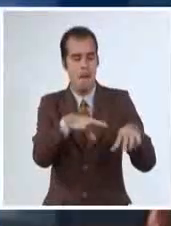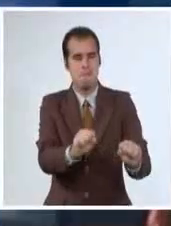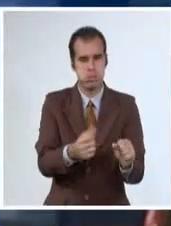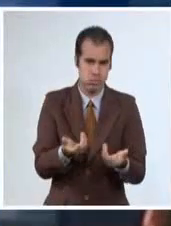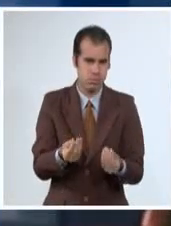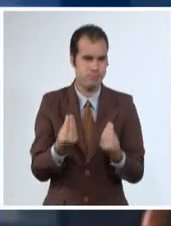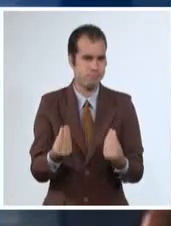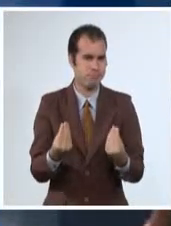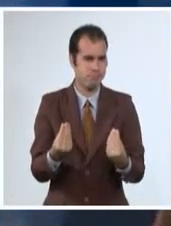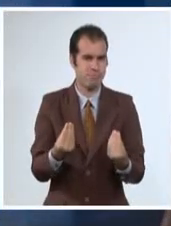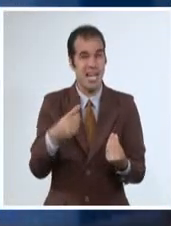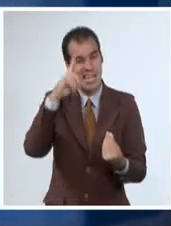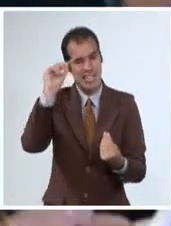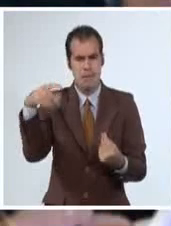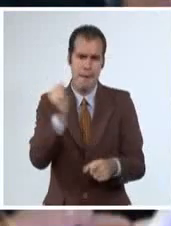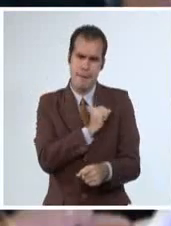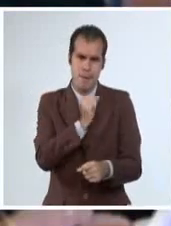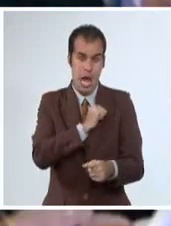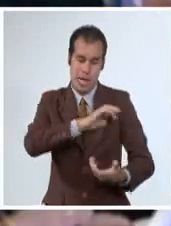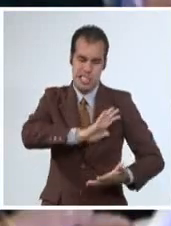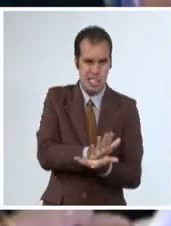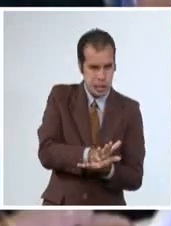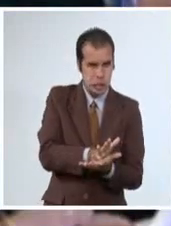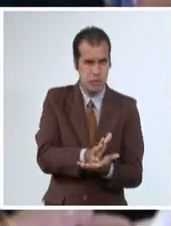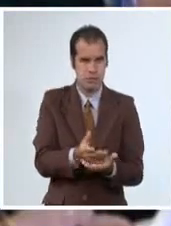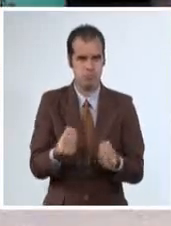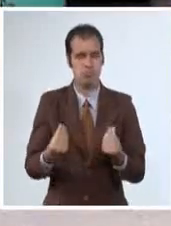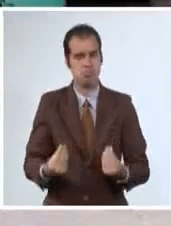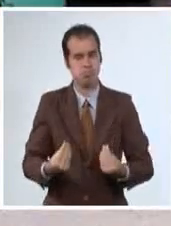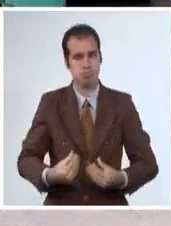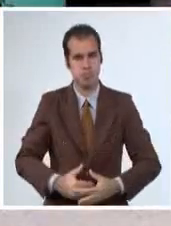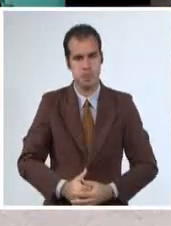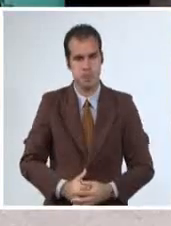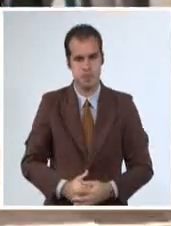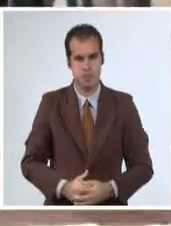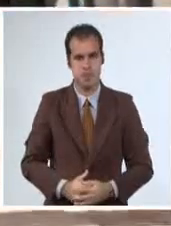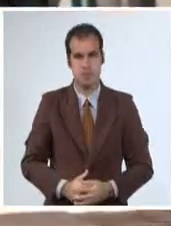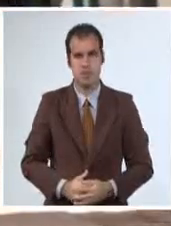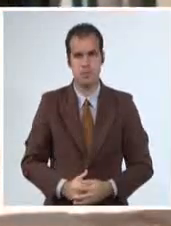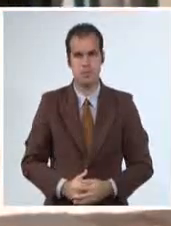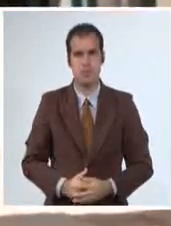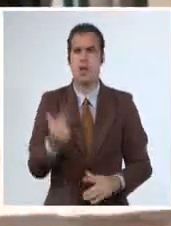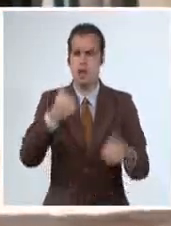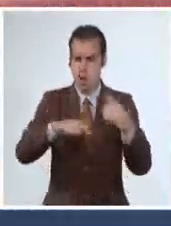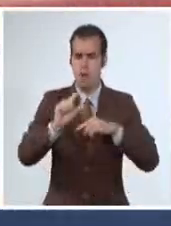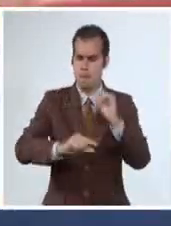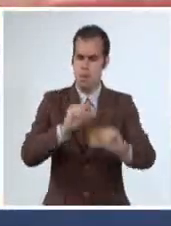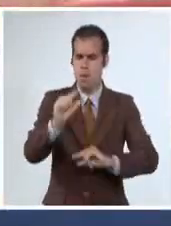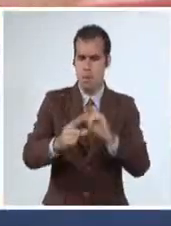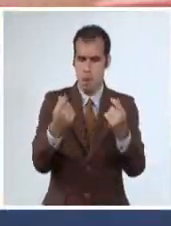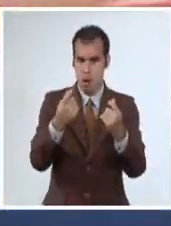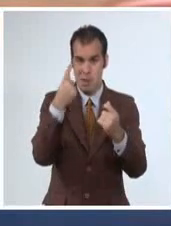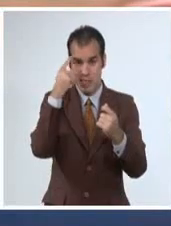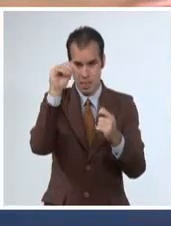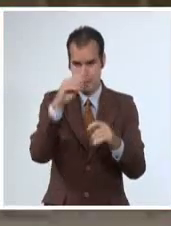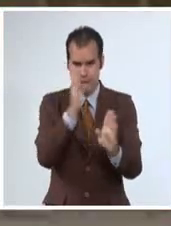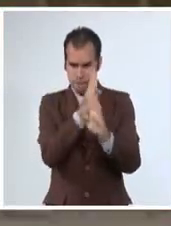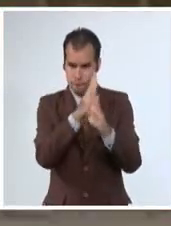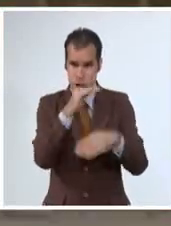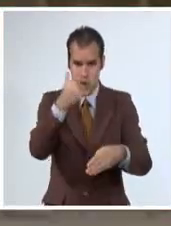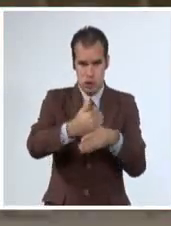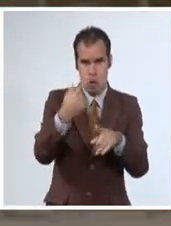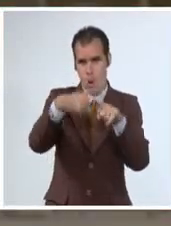y explotar como herencia a las generaciones liberadas por el fusil barbudo. Esta normalidad de economía perseguida, de intentos de golpe blando